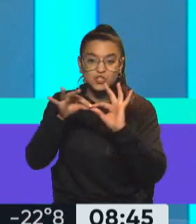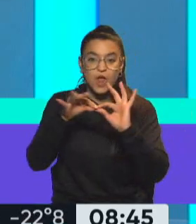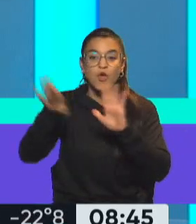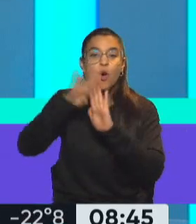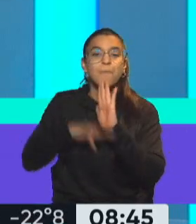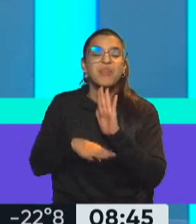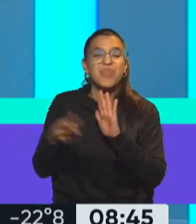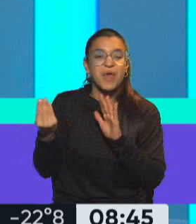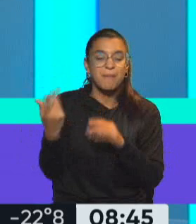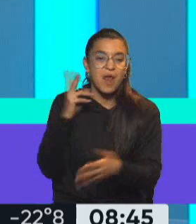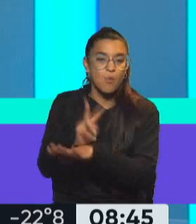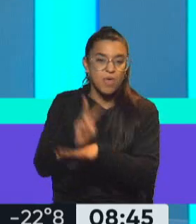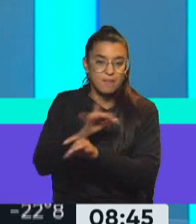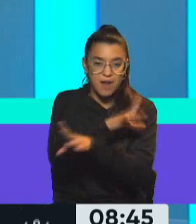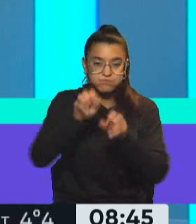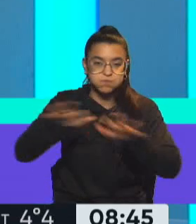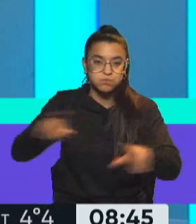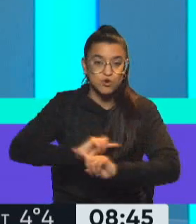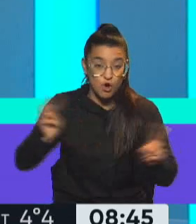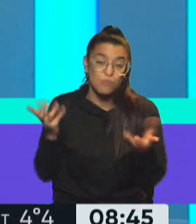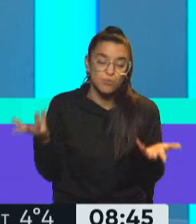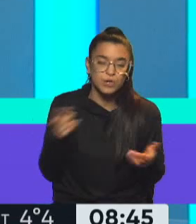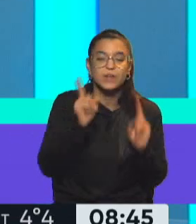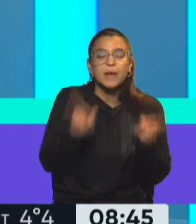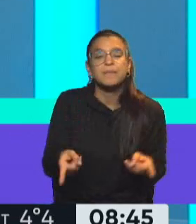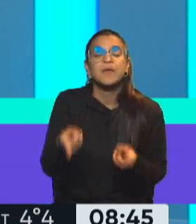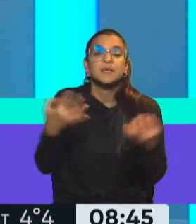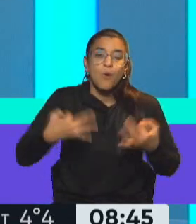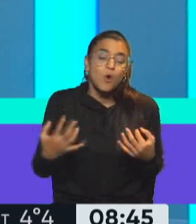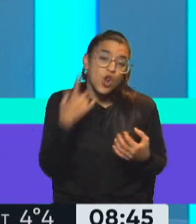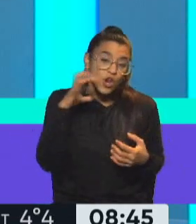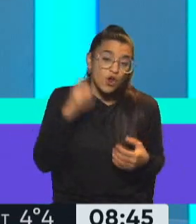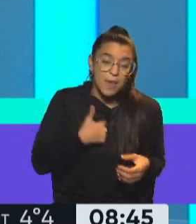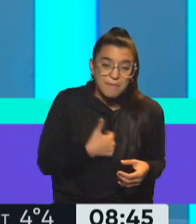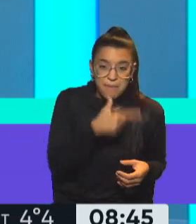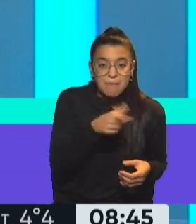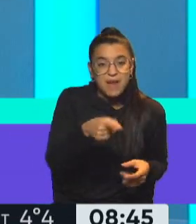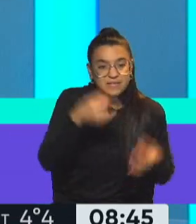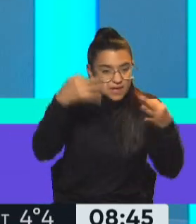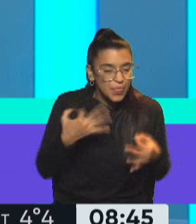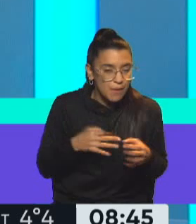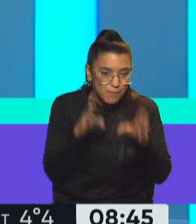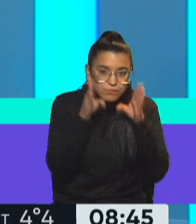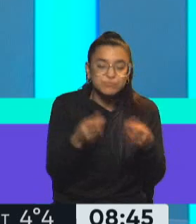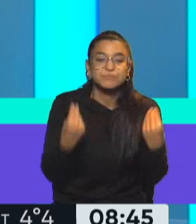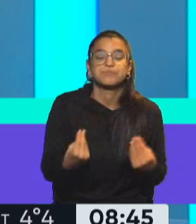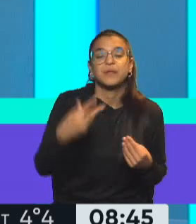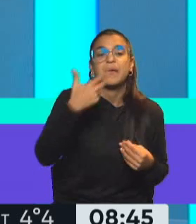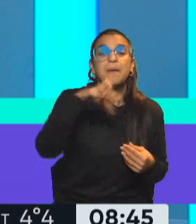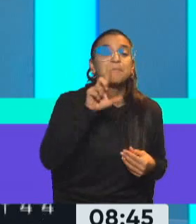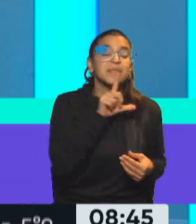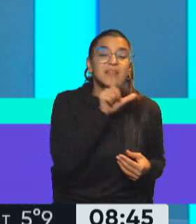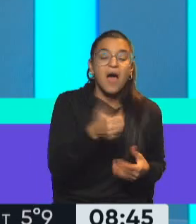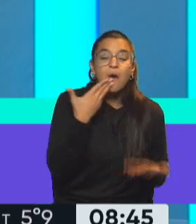medidas de cuidado para evitar que se expandiera el coronavirus. Pero también vale la pena recordar, y ahí me parece que hay que poner el acento, que Sandra Pita habló